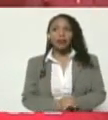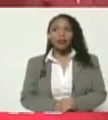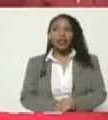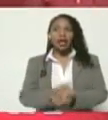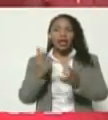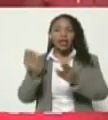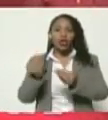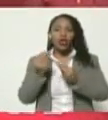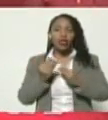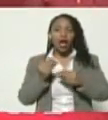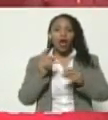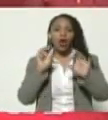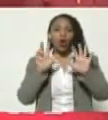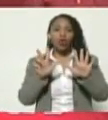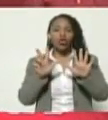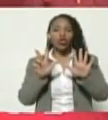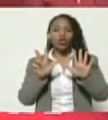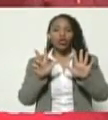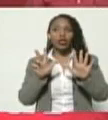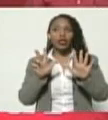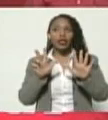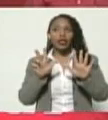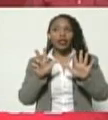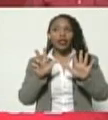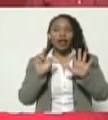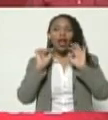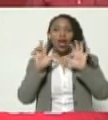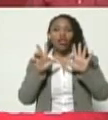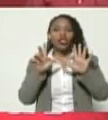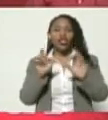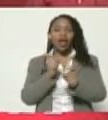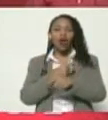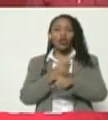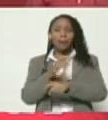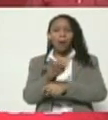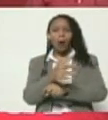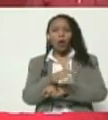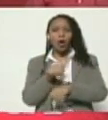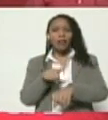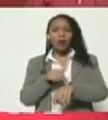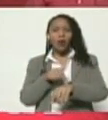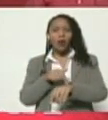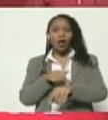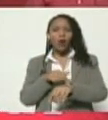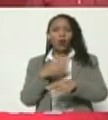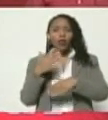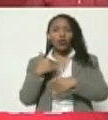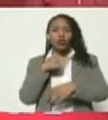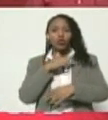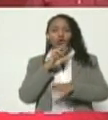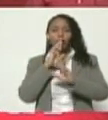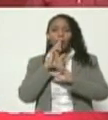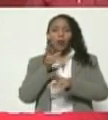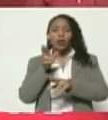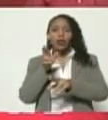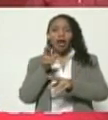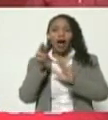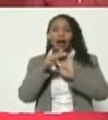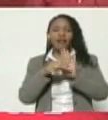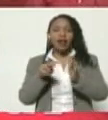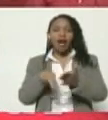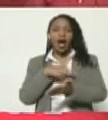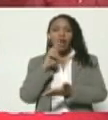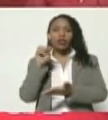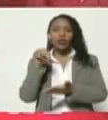dé el 8 de agosto, más o menos a esta hora, cuando estaremos dando los resultados a nivel